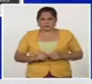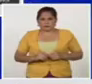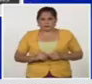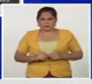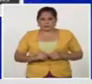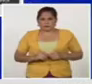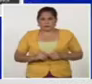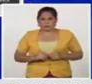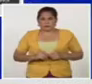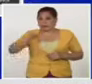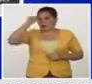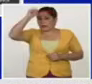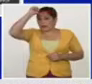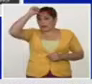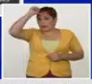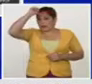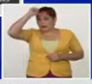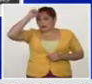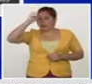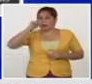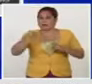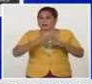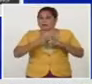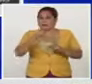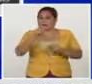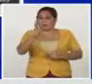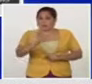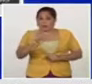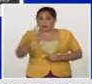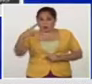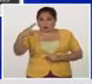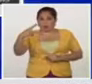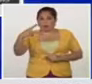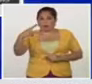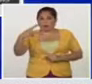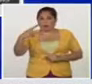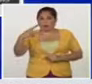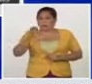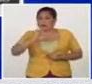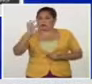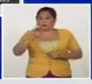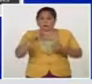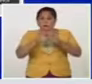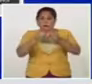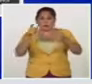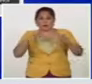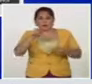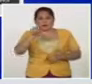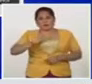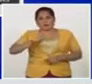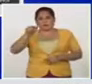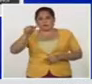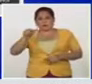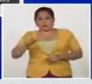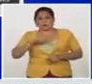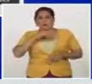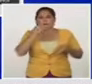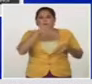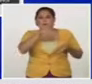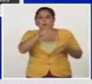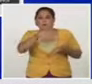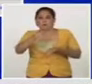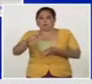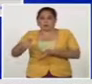La India también y Brasil también aportan los porcientos mayores de personas que han fallecido